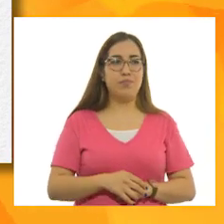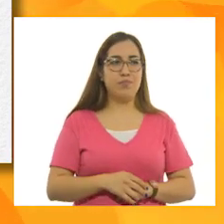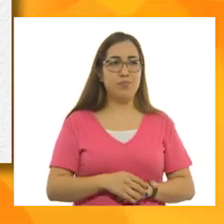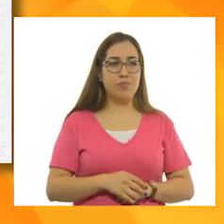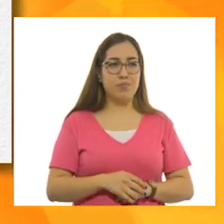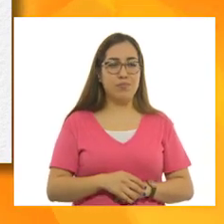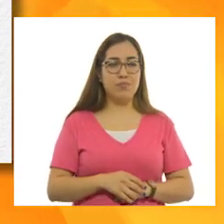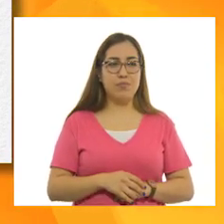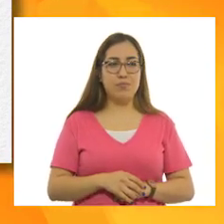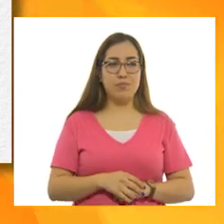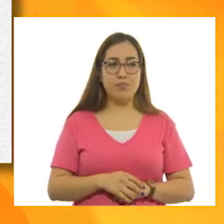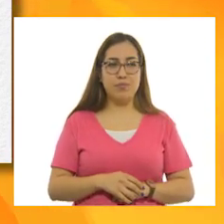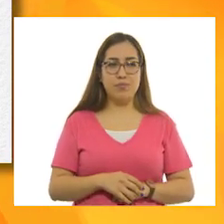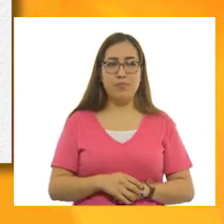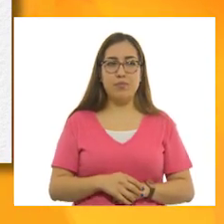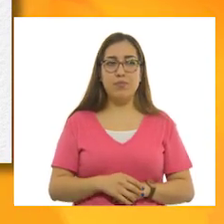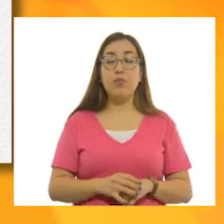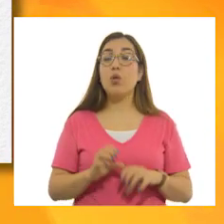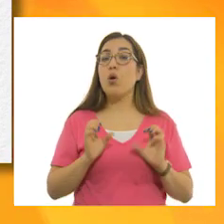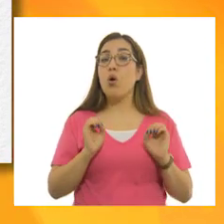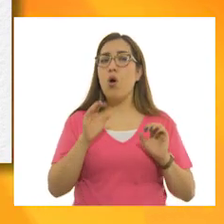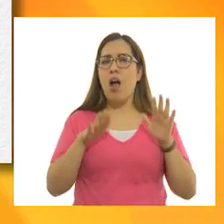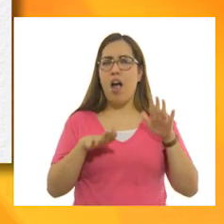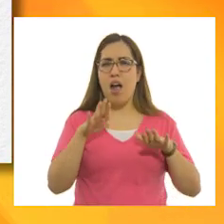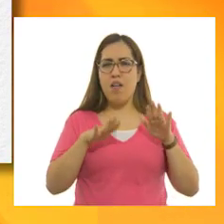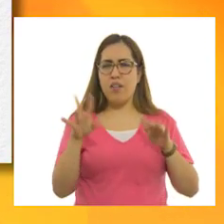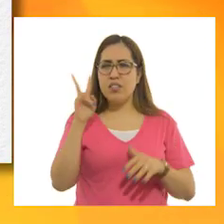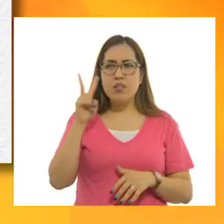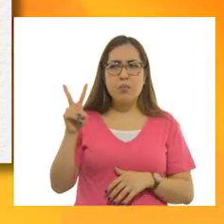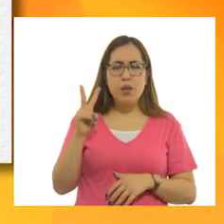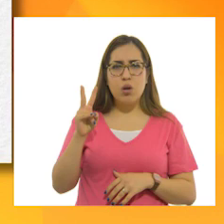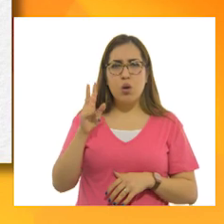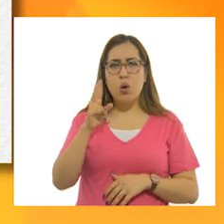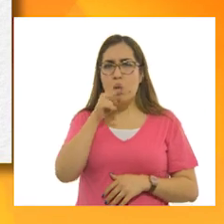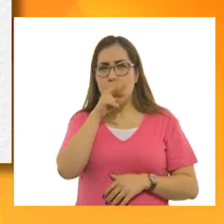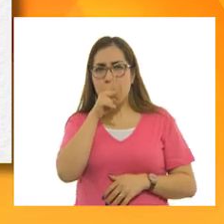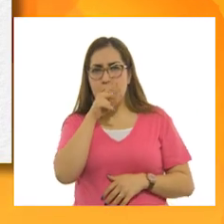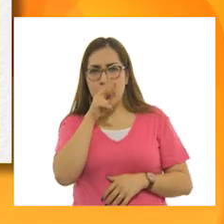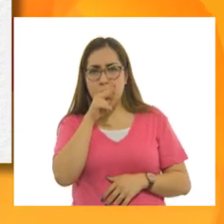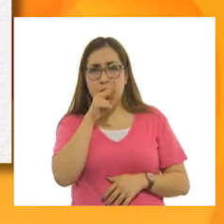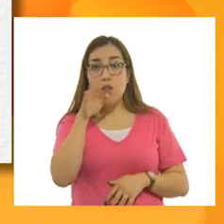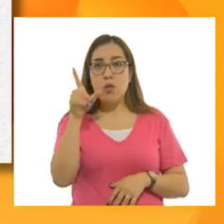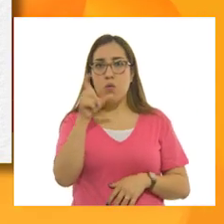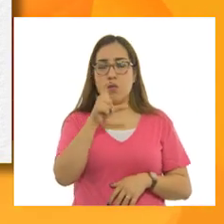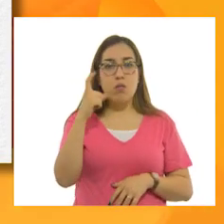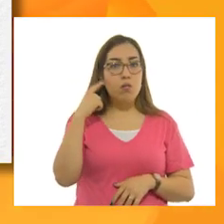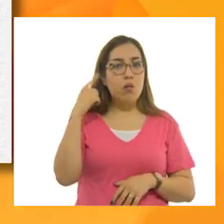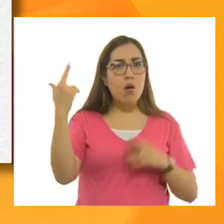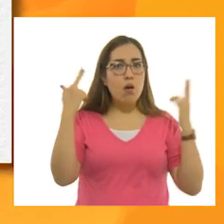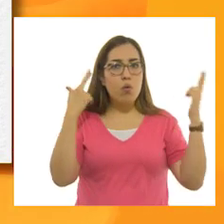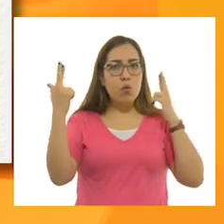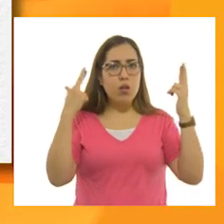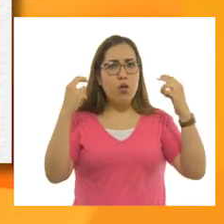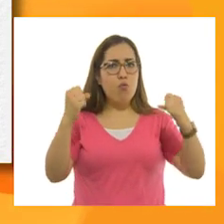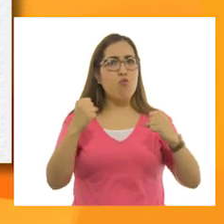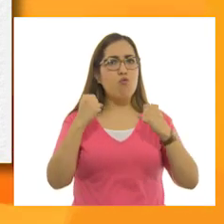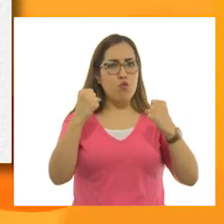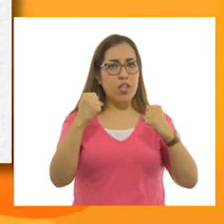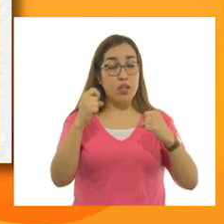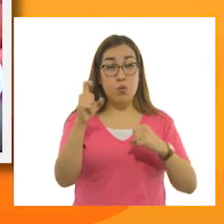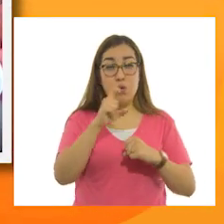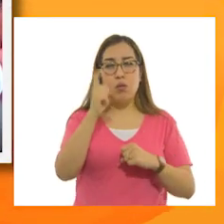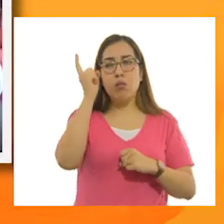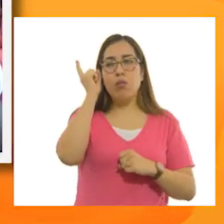momentos donde no he visto cómo es cuando escuchó un ruido muy fuerte especialmente cuando comienzan a reunirse